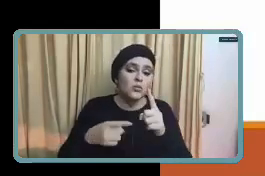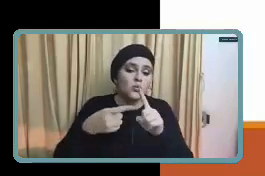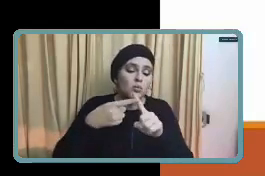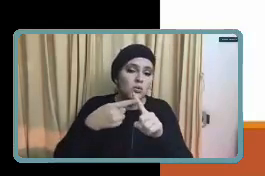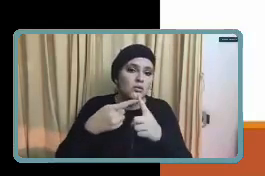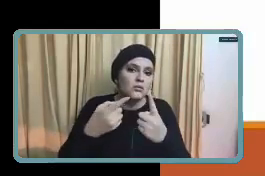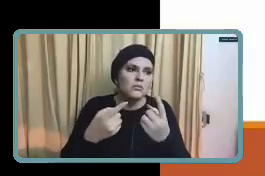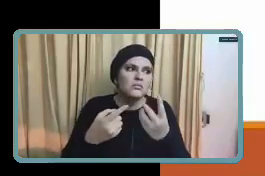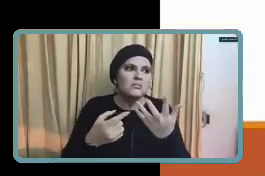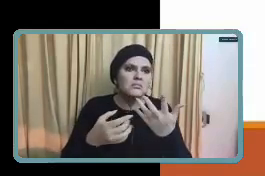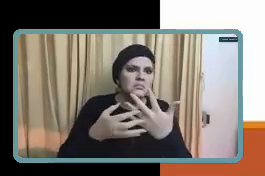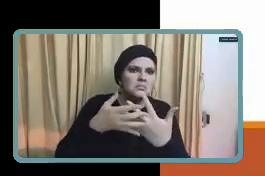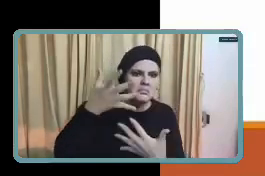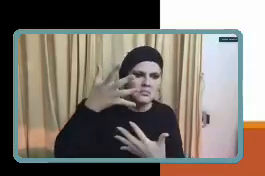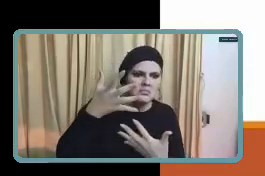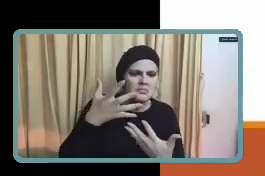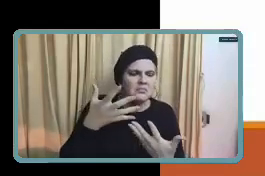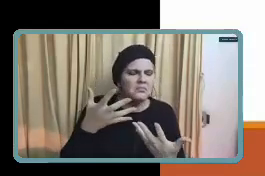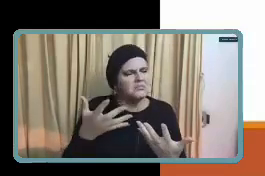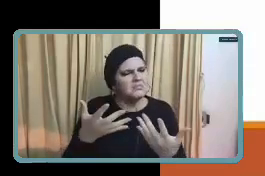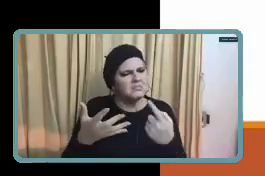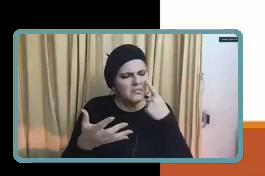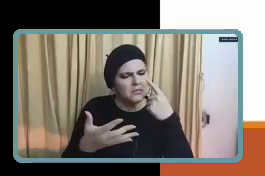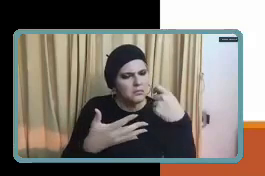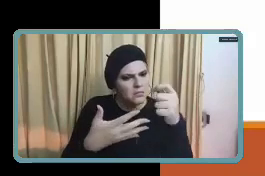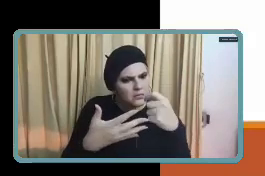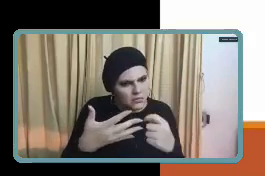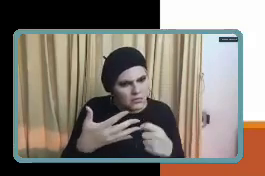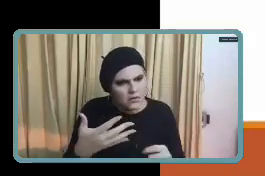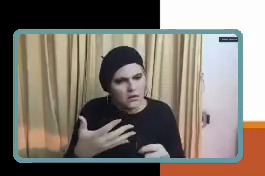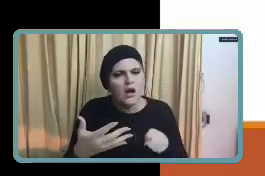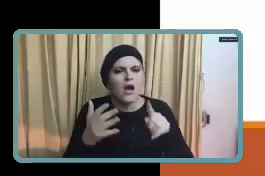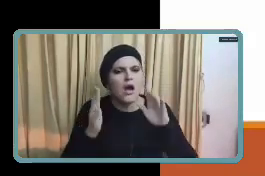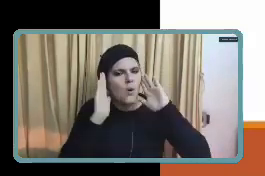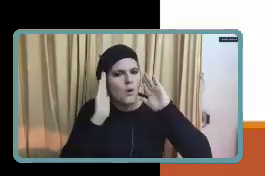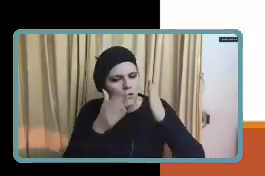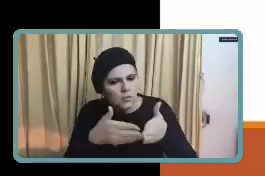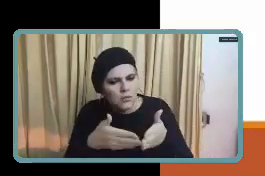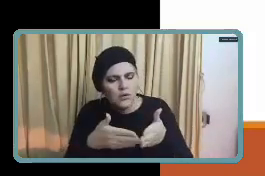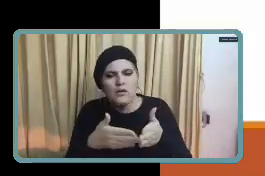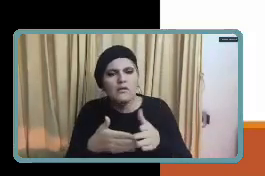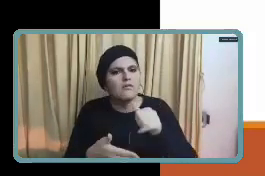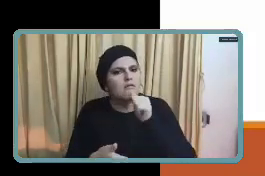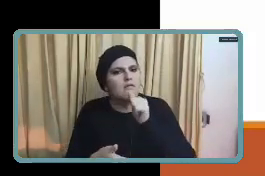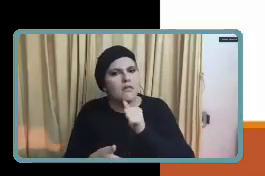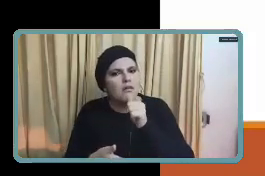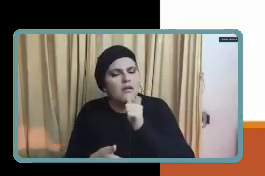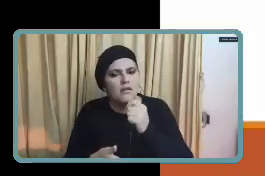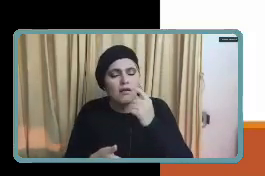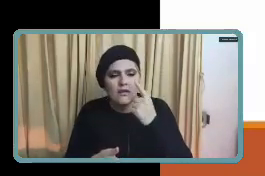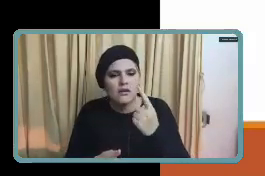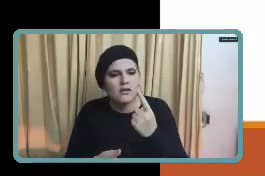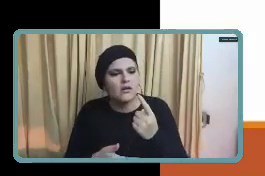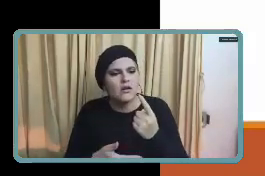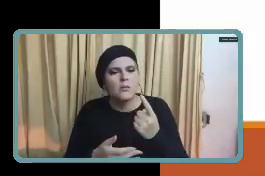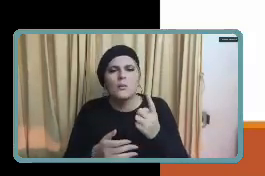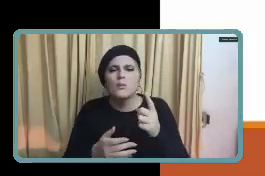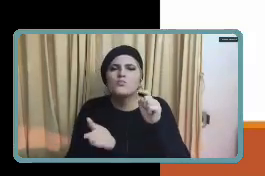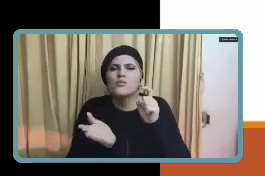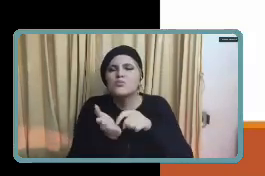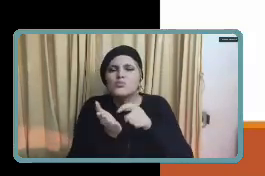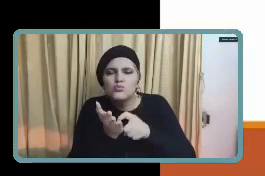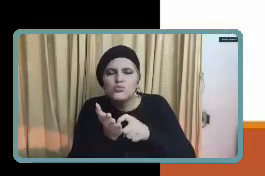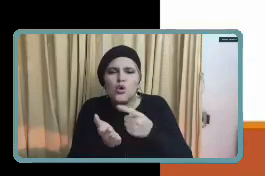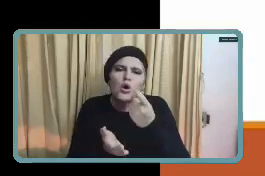y que si esa numeración califica para autismo, no se fijan que esos 11 o 10 puntos, por poner un ejemplo, son solamente